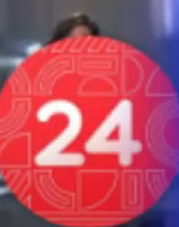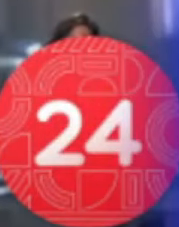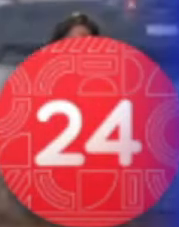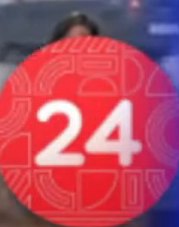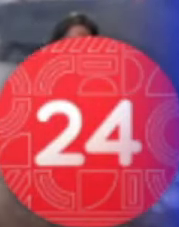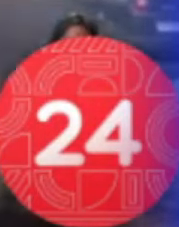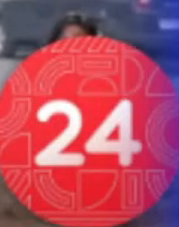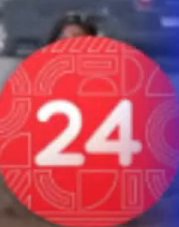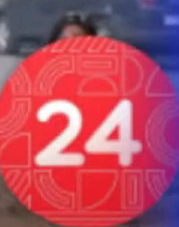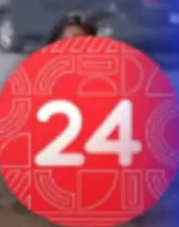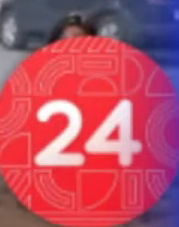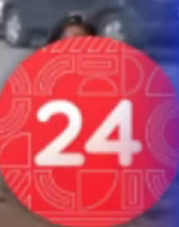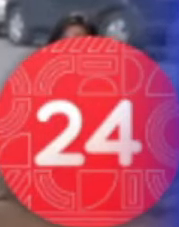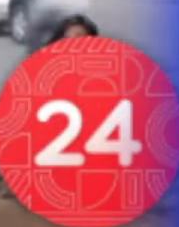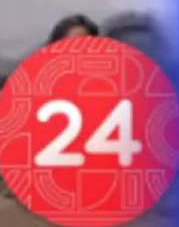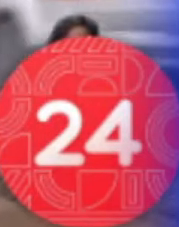Gracias a la Teletón.